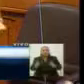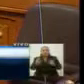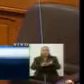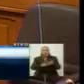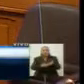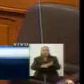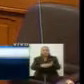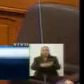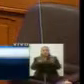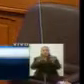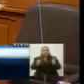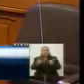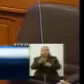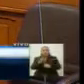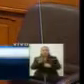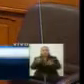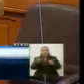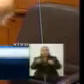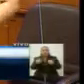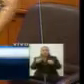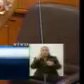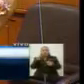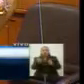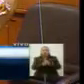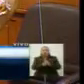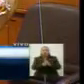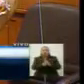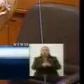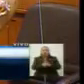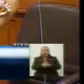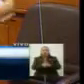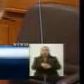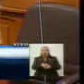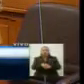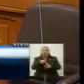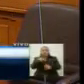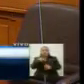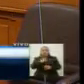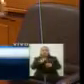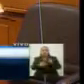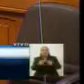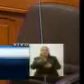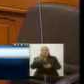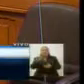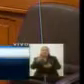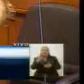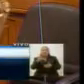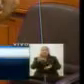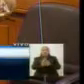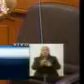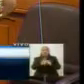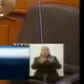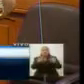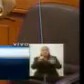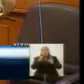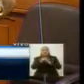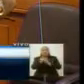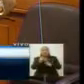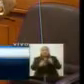Tribunal Fiscal. ¿Por qué tiene, por ejemplo, nuestra ciudad de Lima con 8 millones de